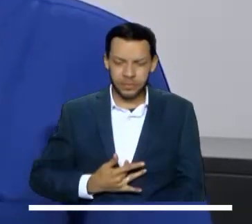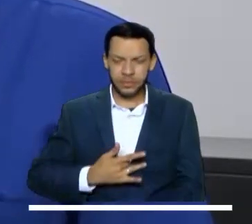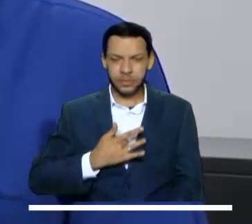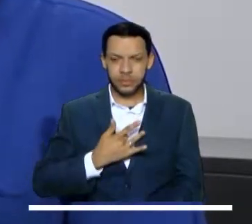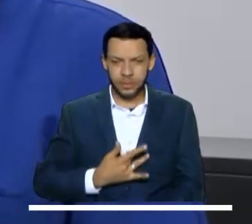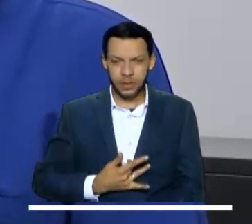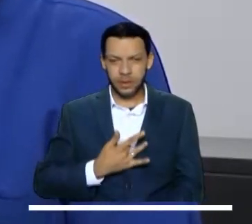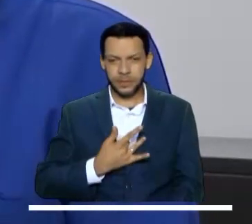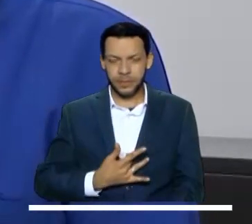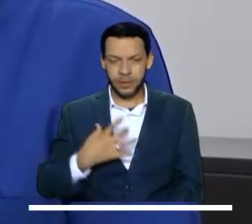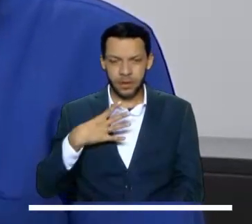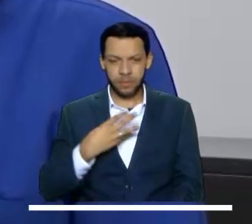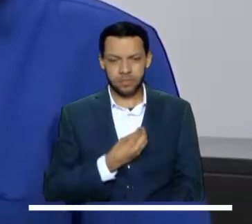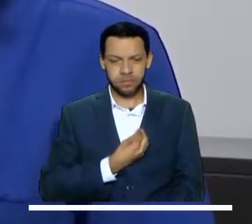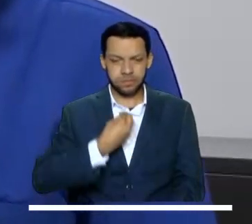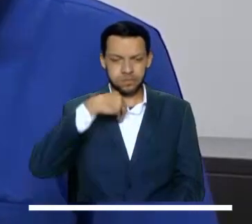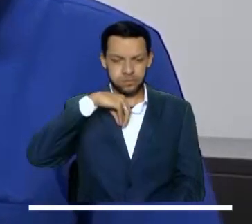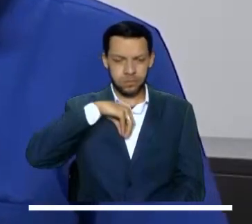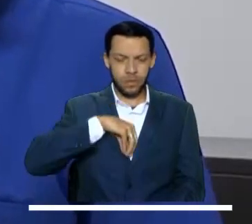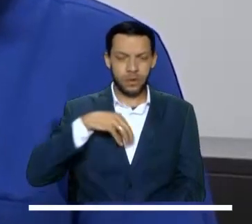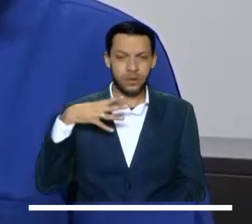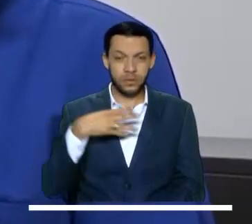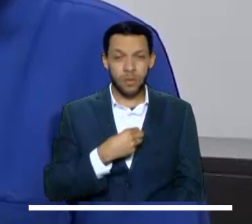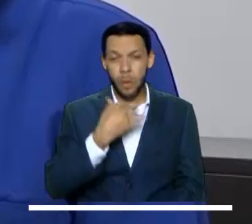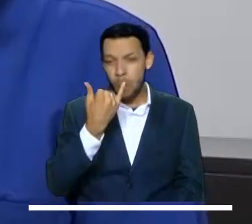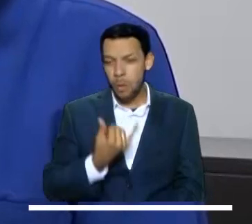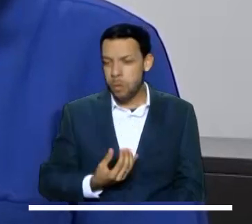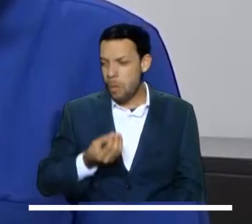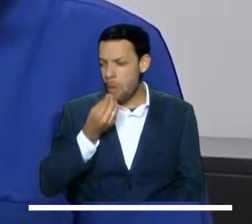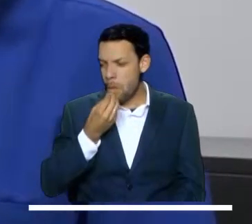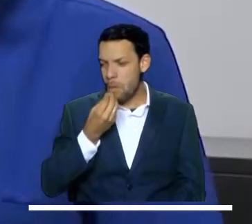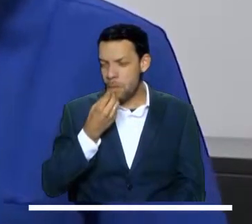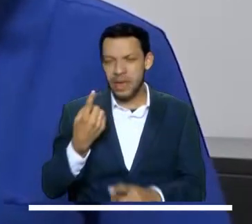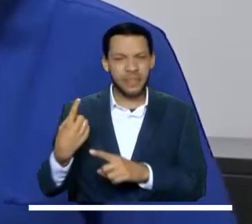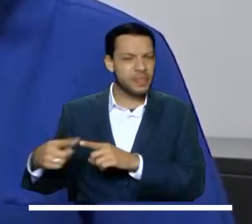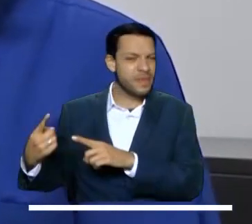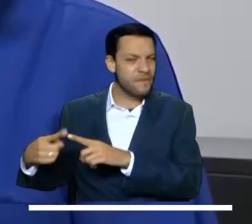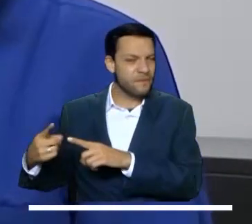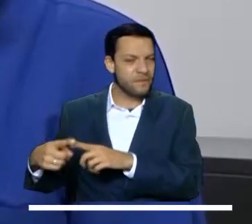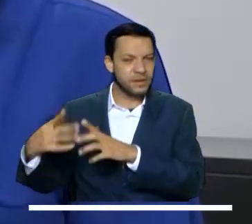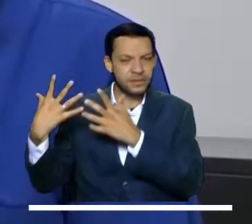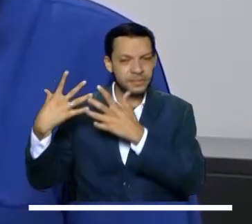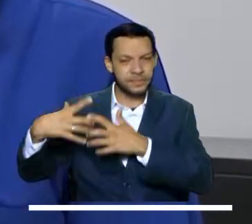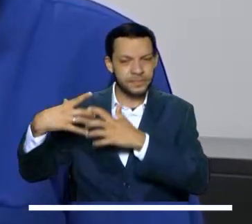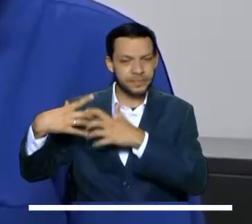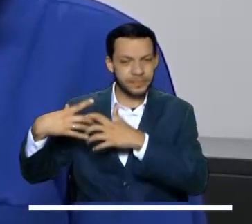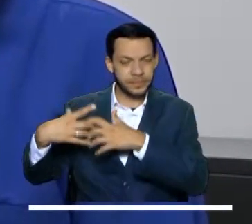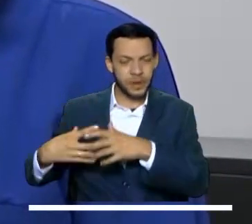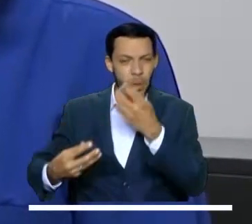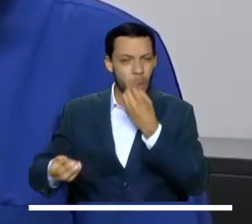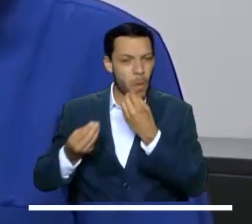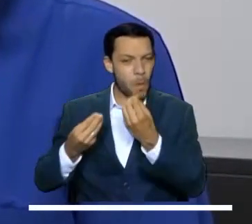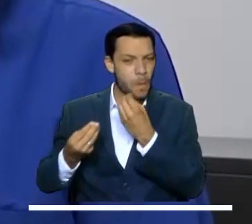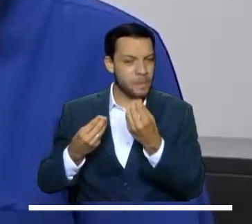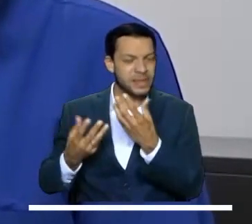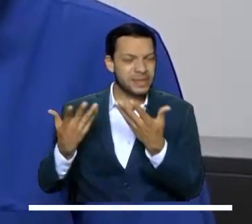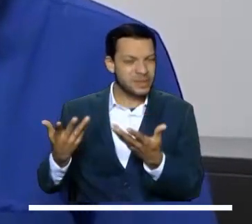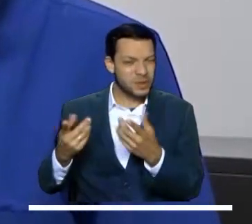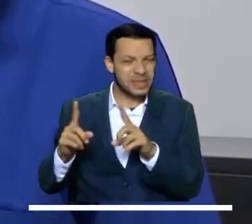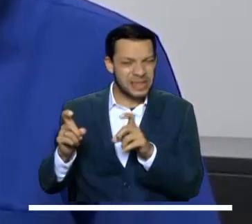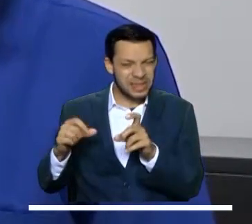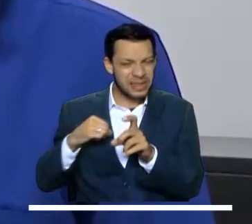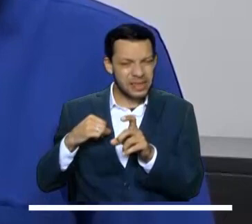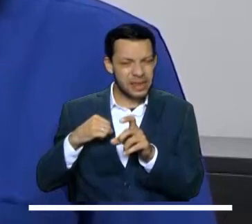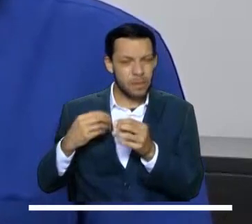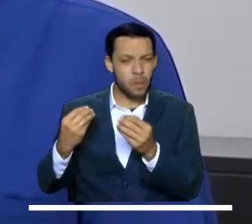que la modernidad nos ha llevado a que consumamos muchos alimentos que son promocionados por la industria alimentaria y por los